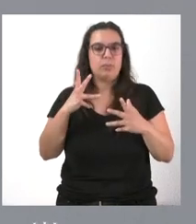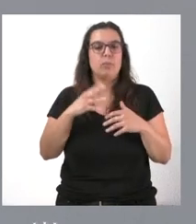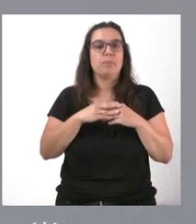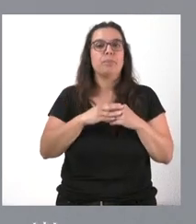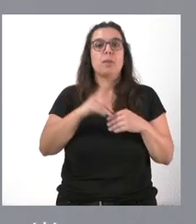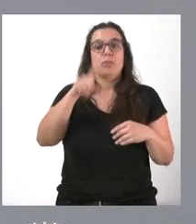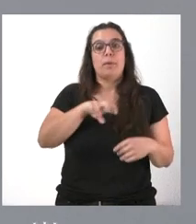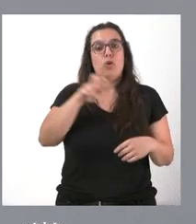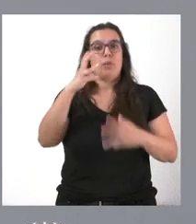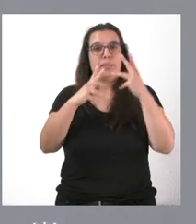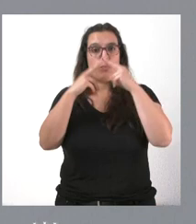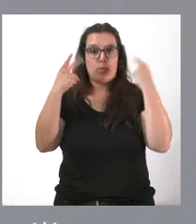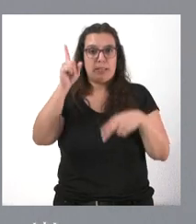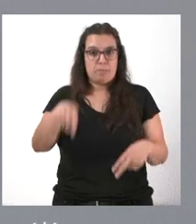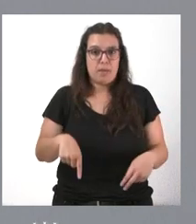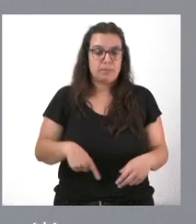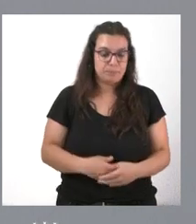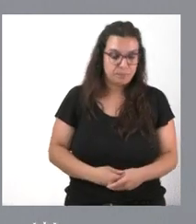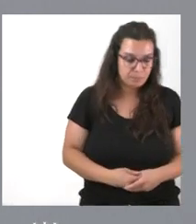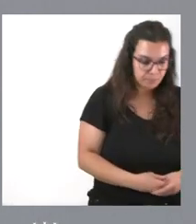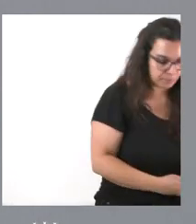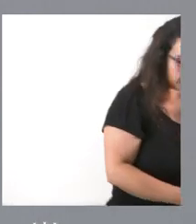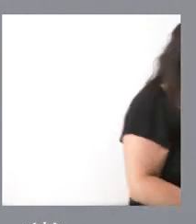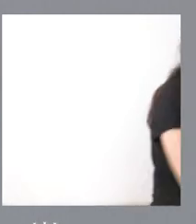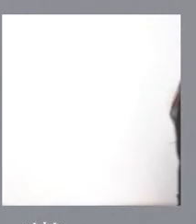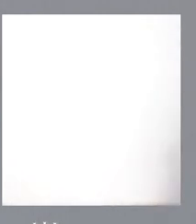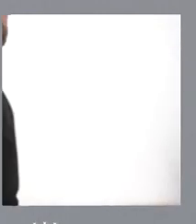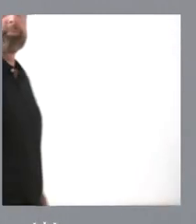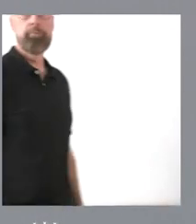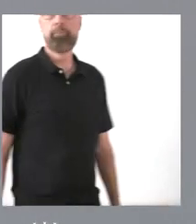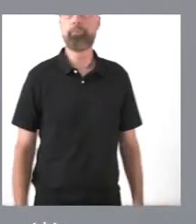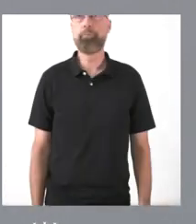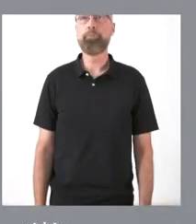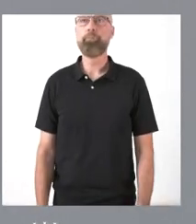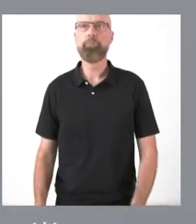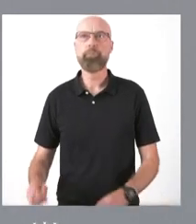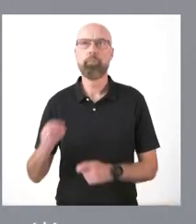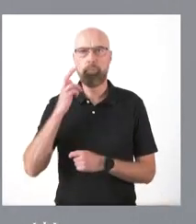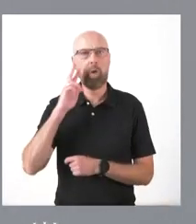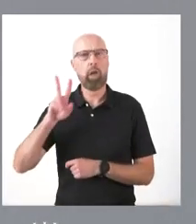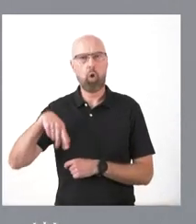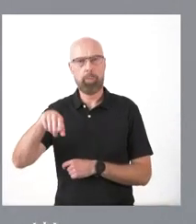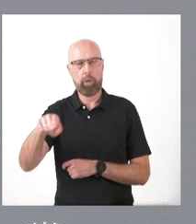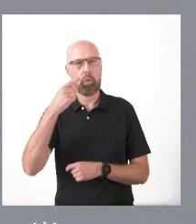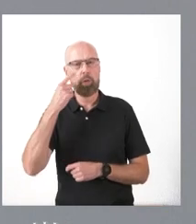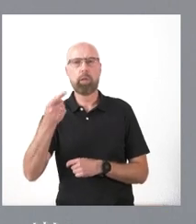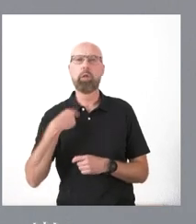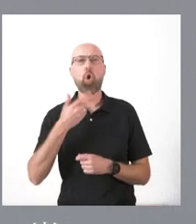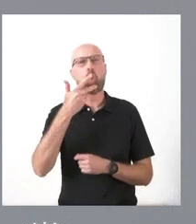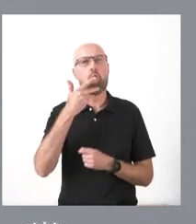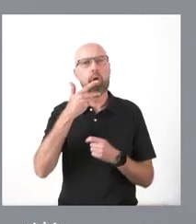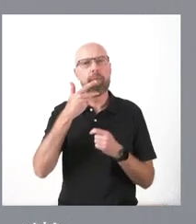en otras administraciones públicas lo que es digno de reconocimiento conoce también la administración local Y eso va a poder